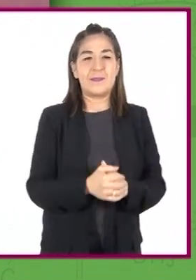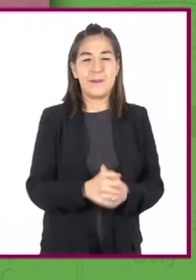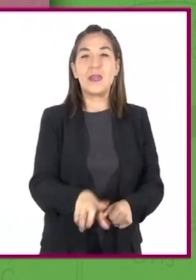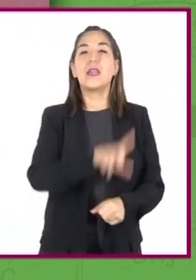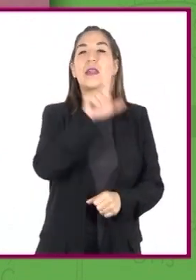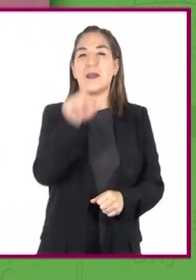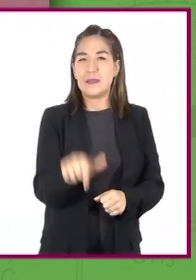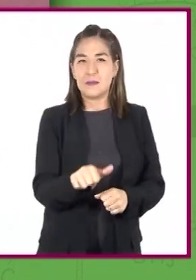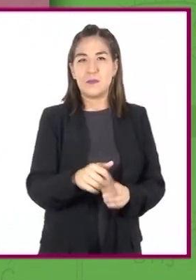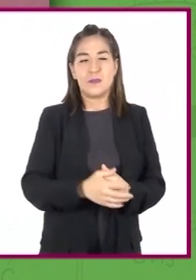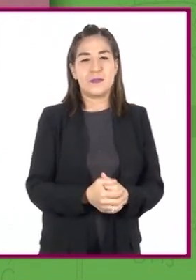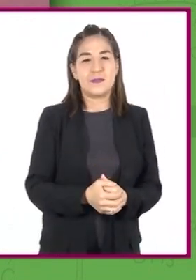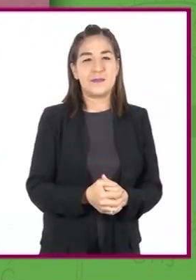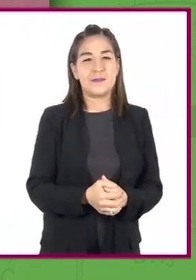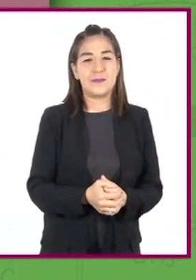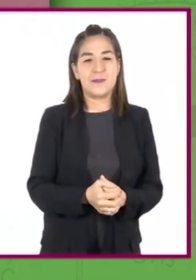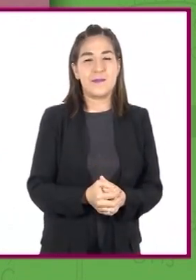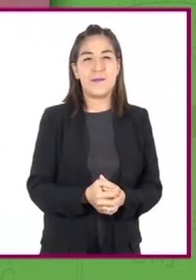Posteriormente,